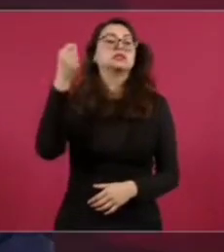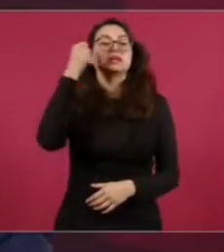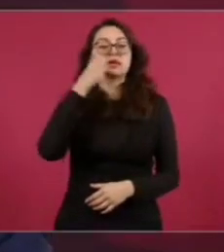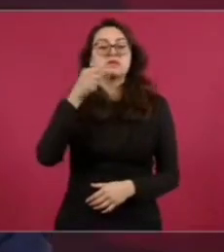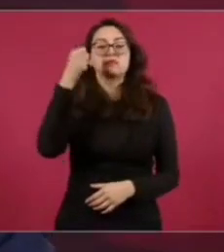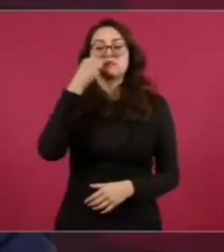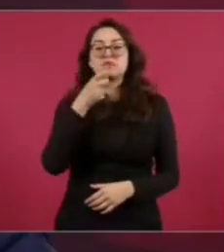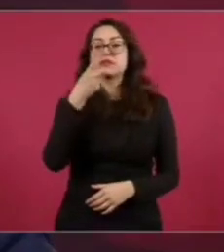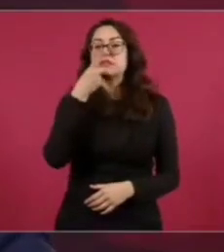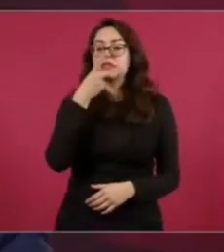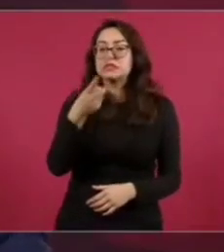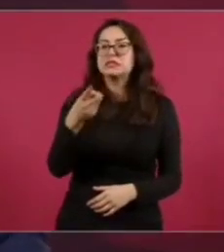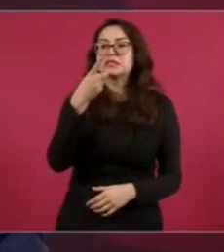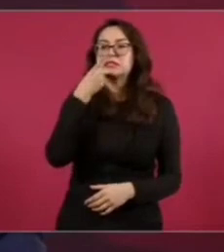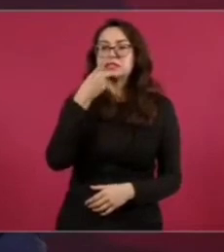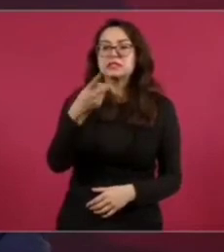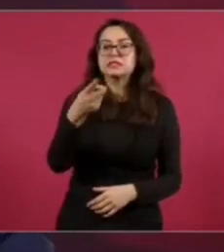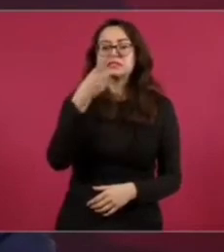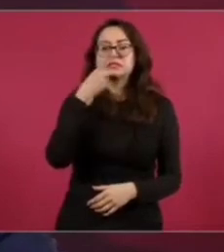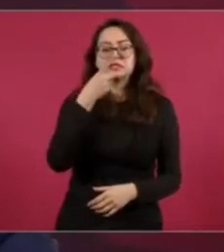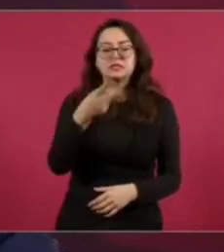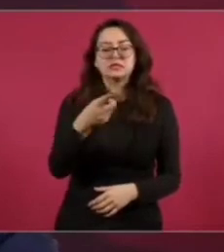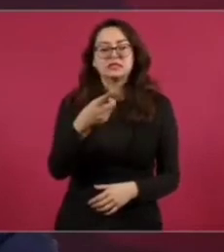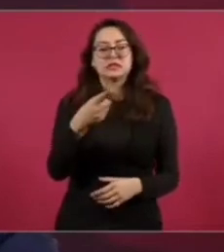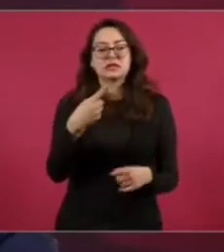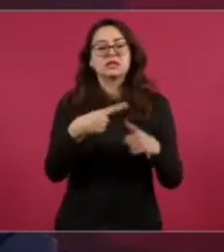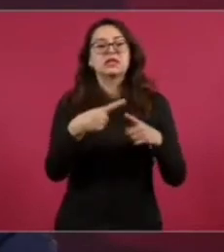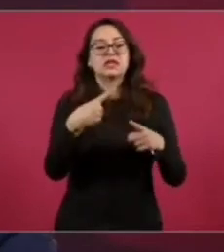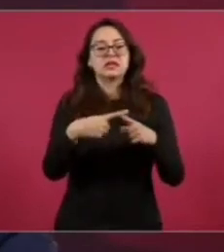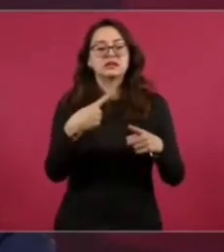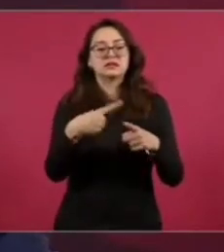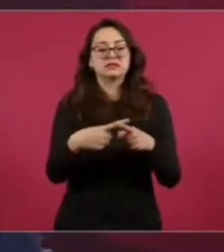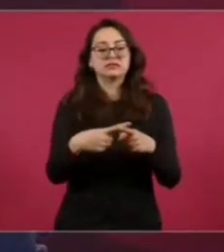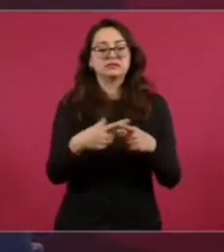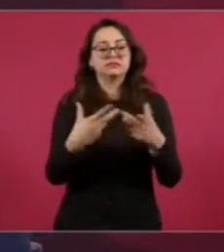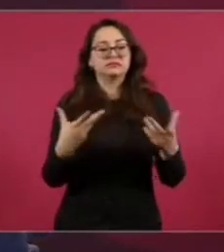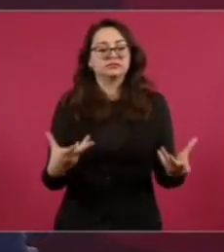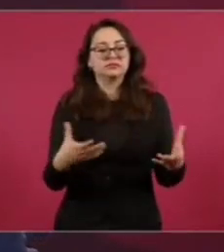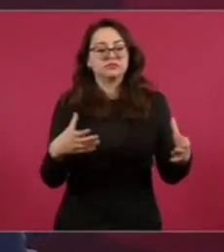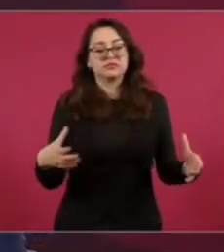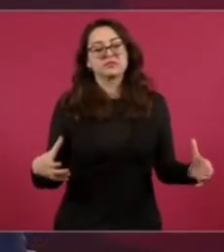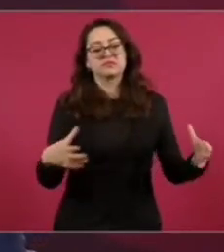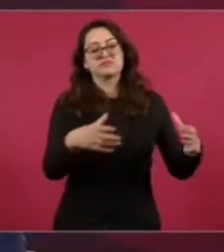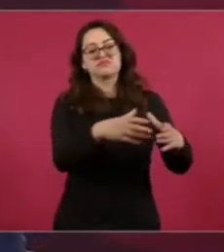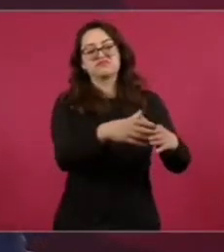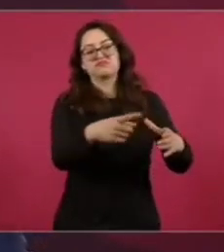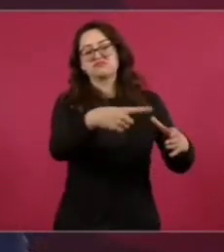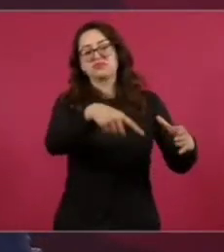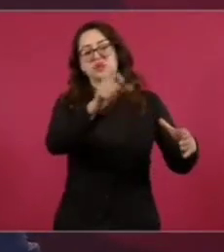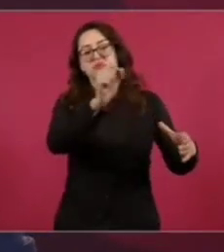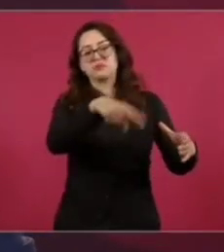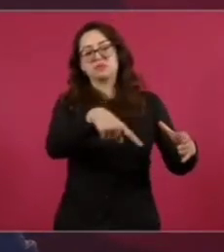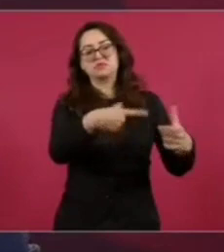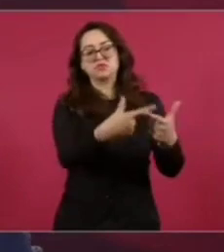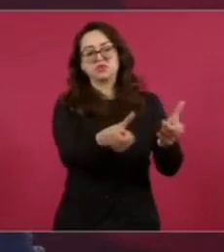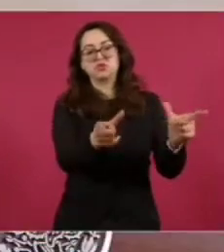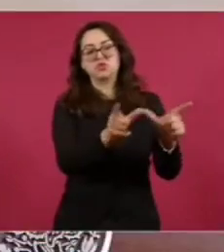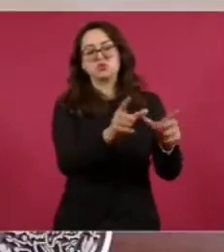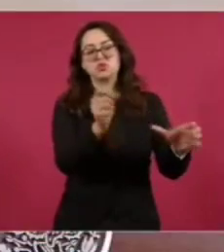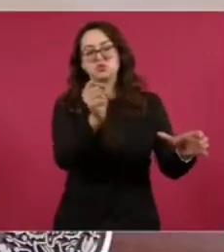a grupos de intereses creados, a gobiernos hegemónicos. Claro